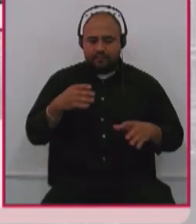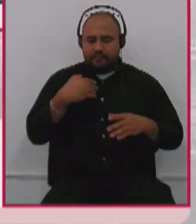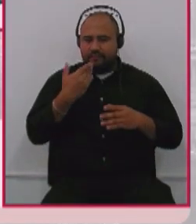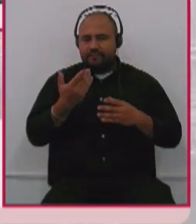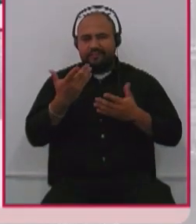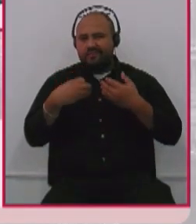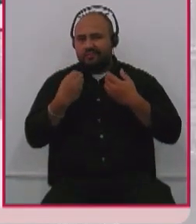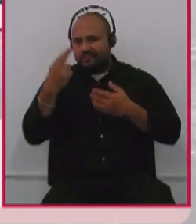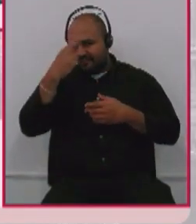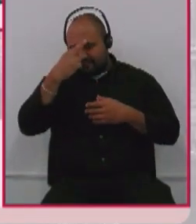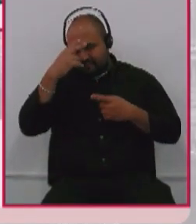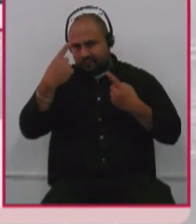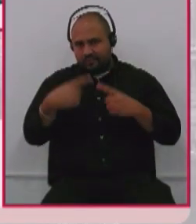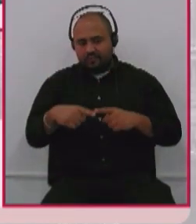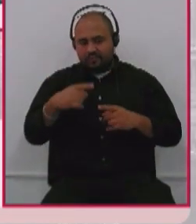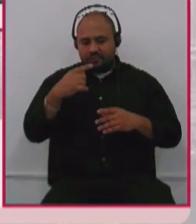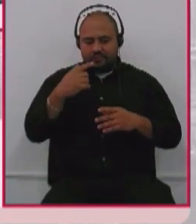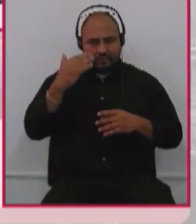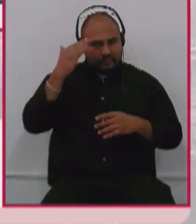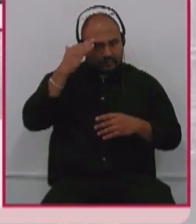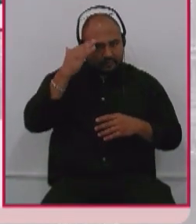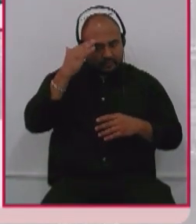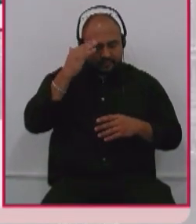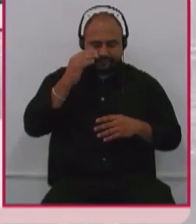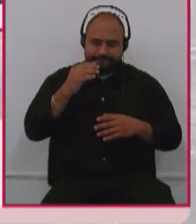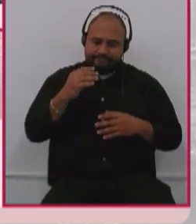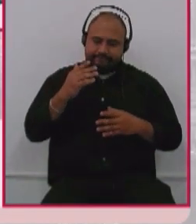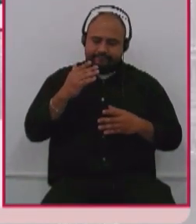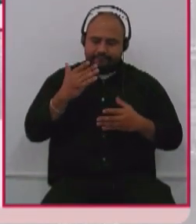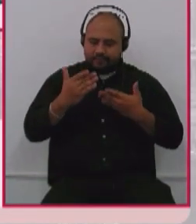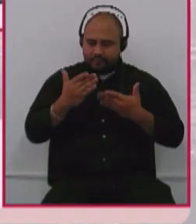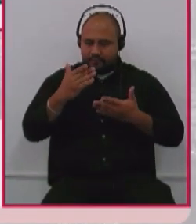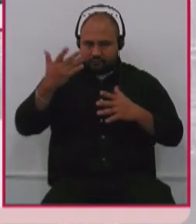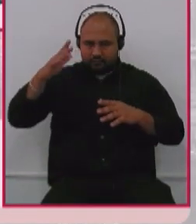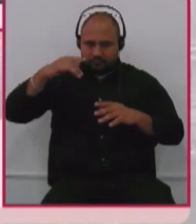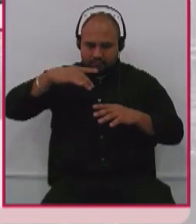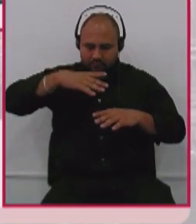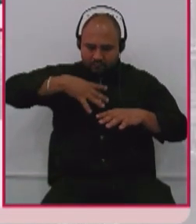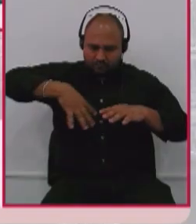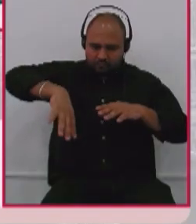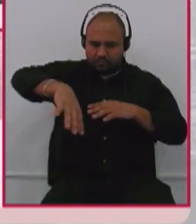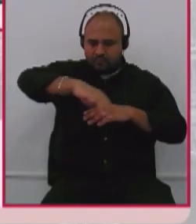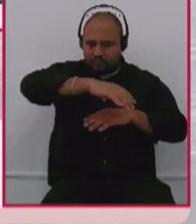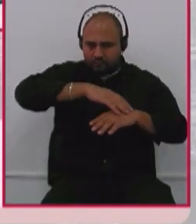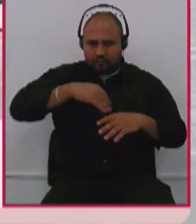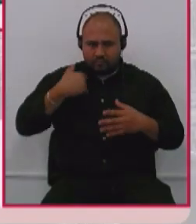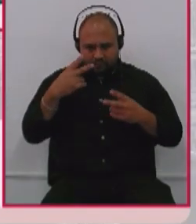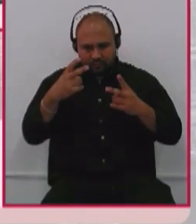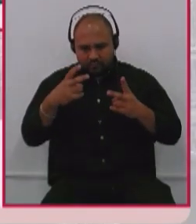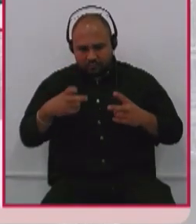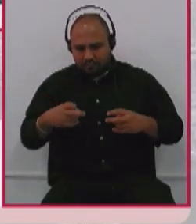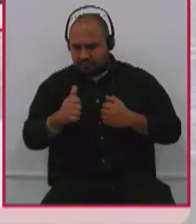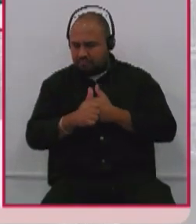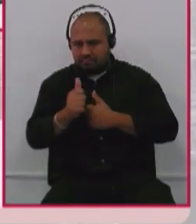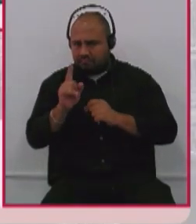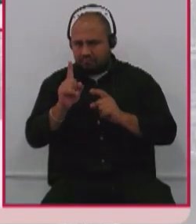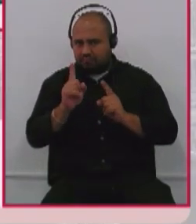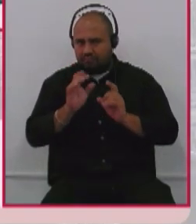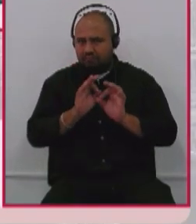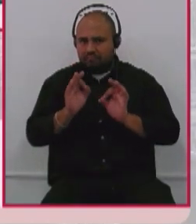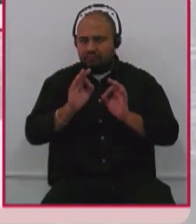estaban ocurriendo. Sabíamos sí que teníamos pads con muchos finos, con muchas mezclas de materiales y que